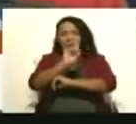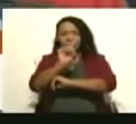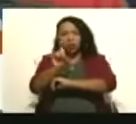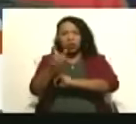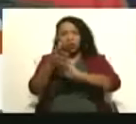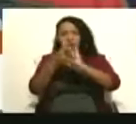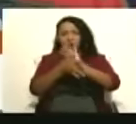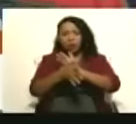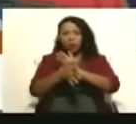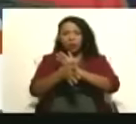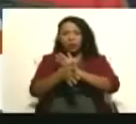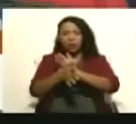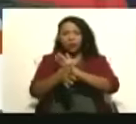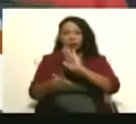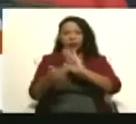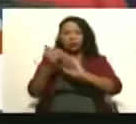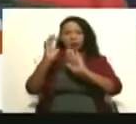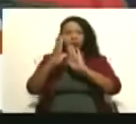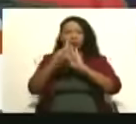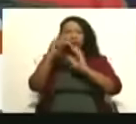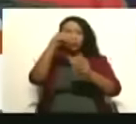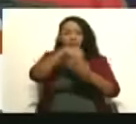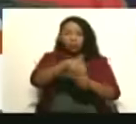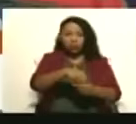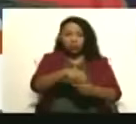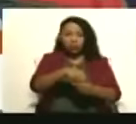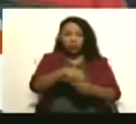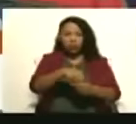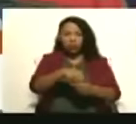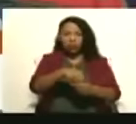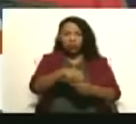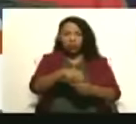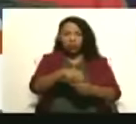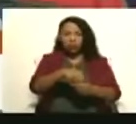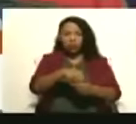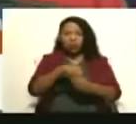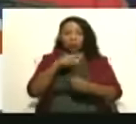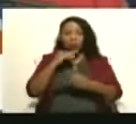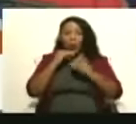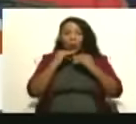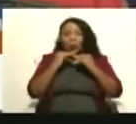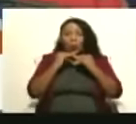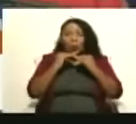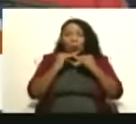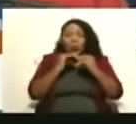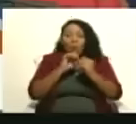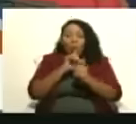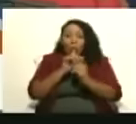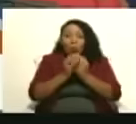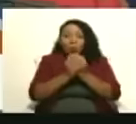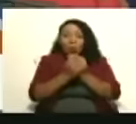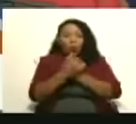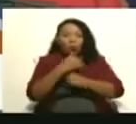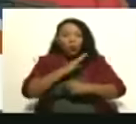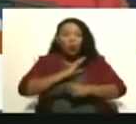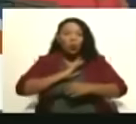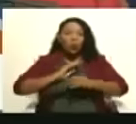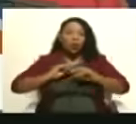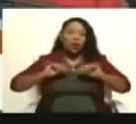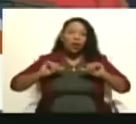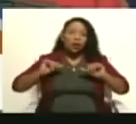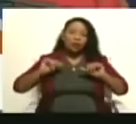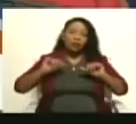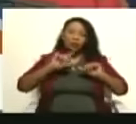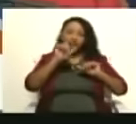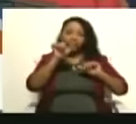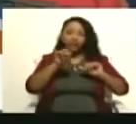un despojo, contra una invasión y una expoliación silenciosa de nuestras tierras. Este deber bolivariano